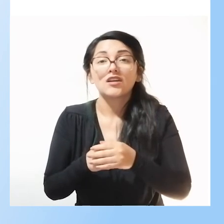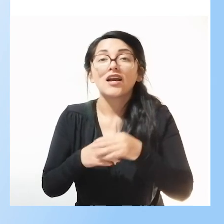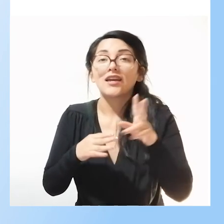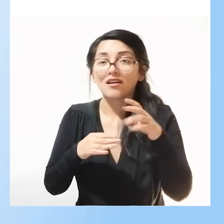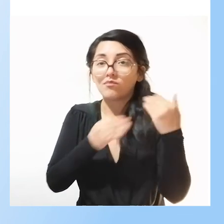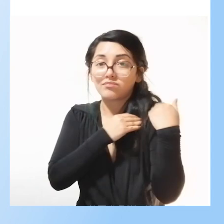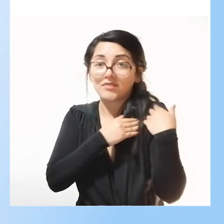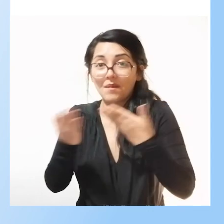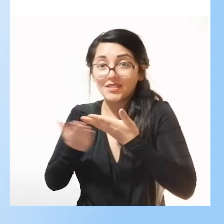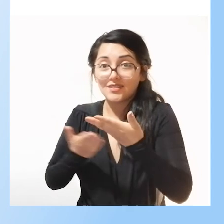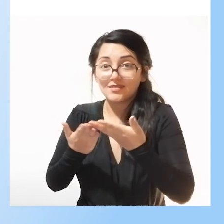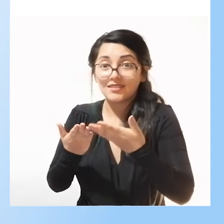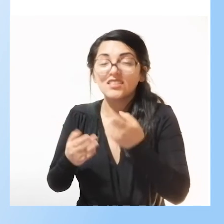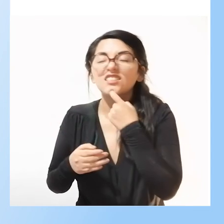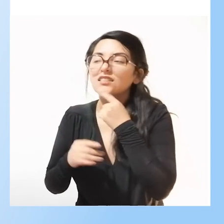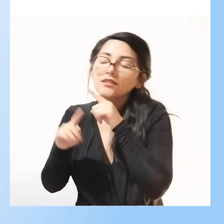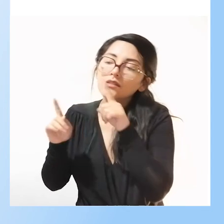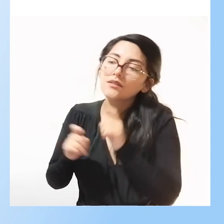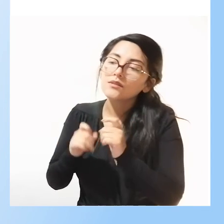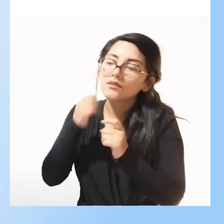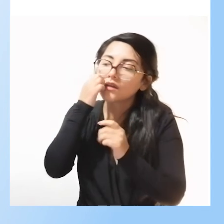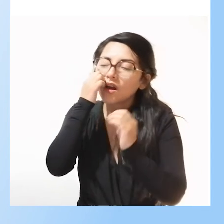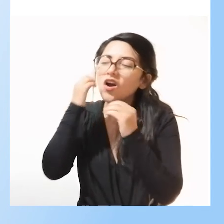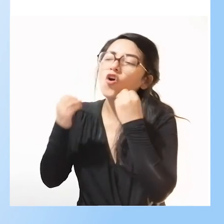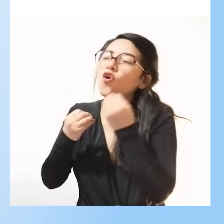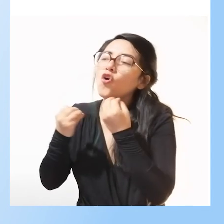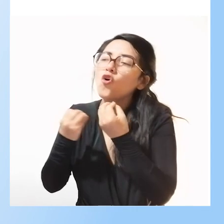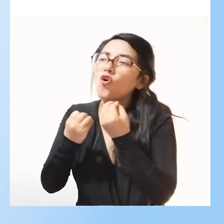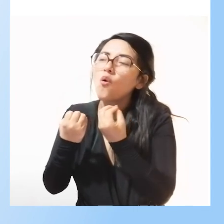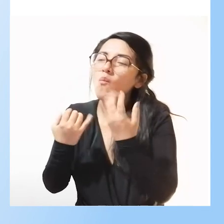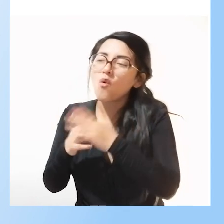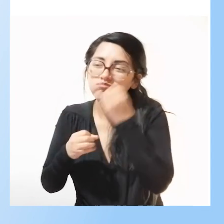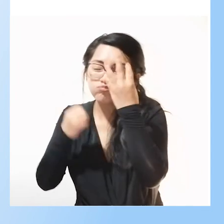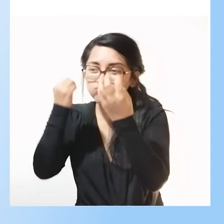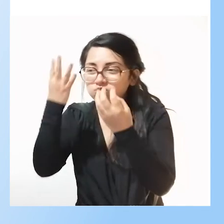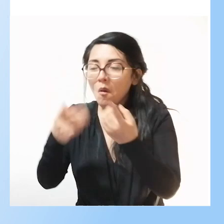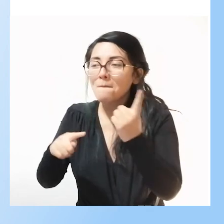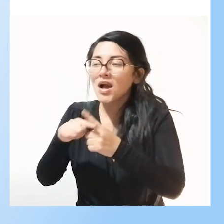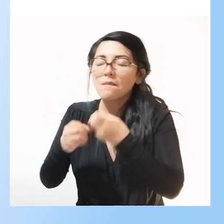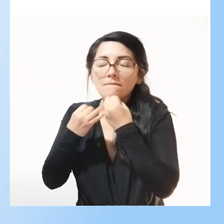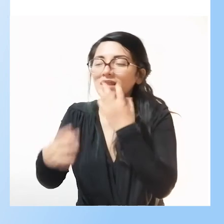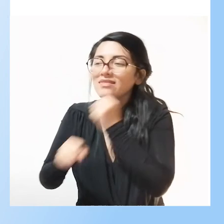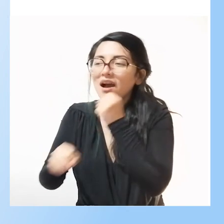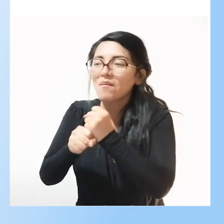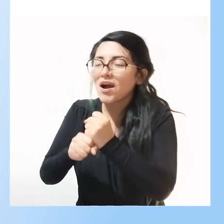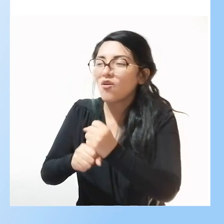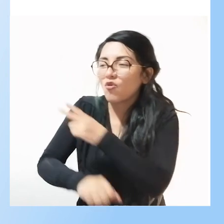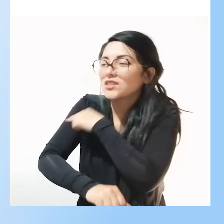servicio. ¿Qué nos podría recomendar para promover la innovación y el desarrollo de buenas prácticas en el ámbito hospitalario,